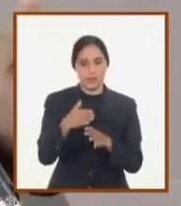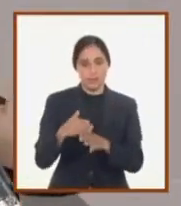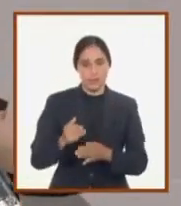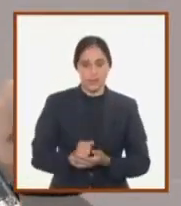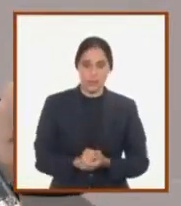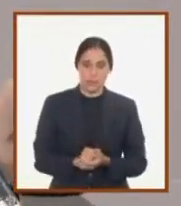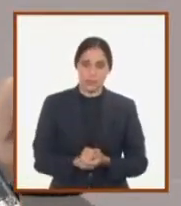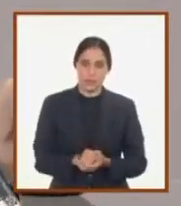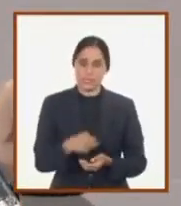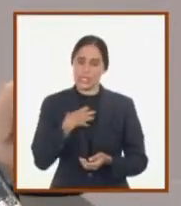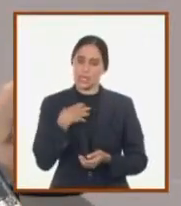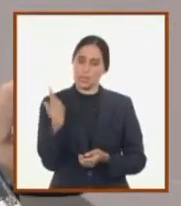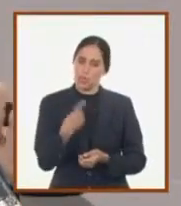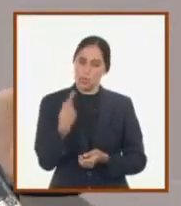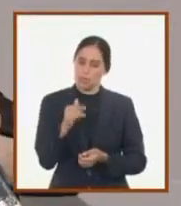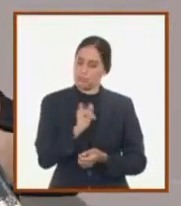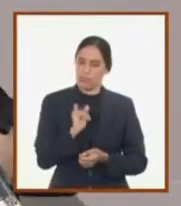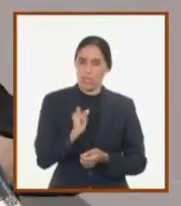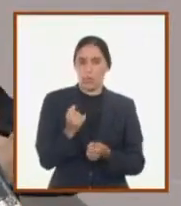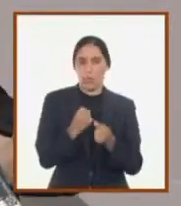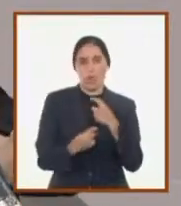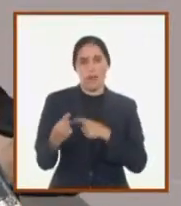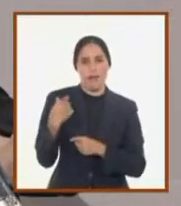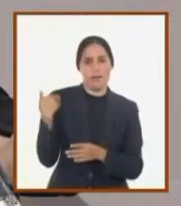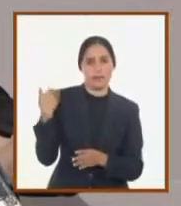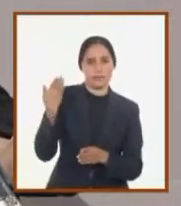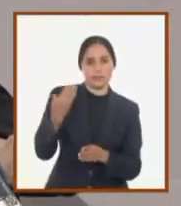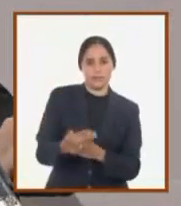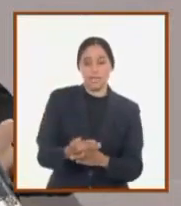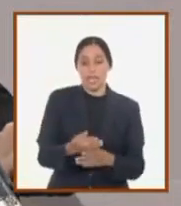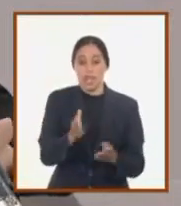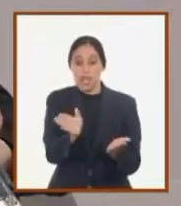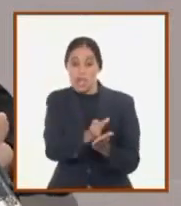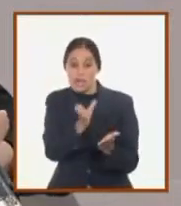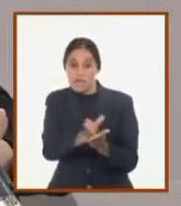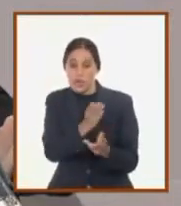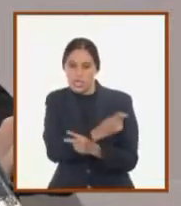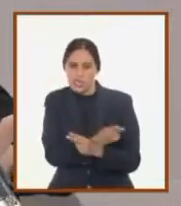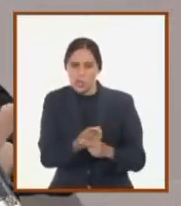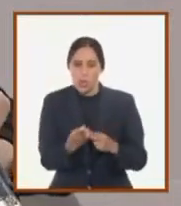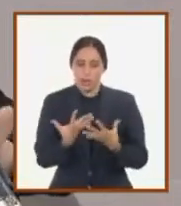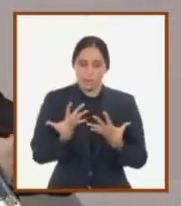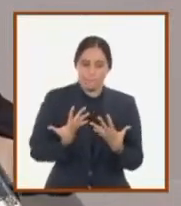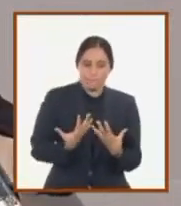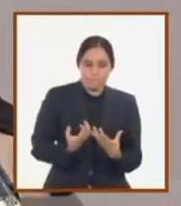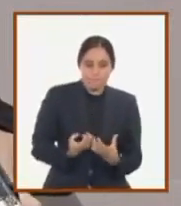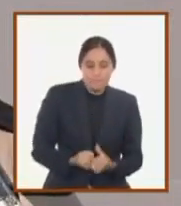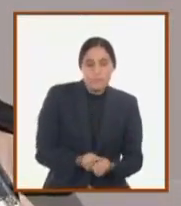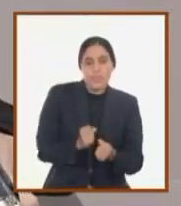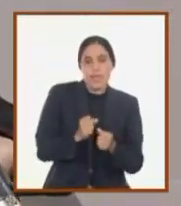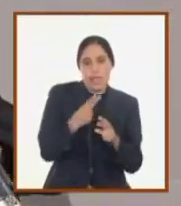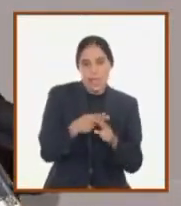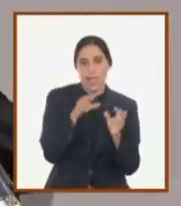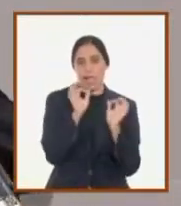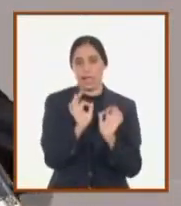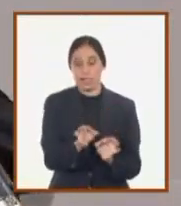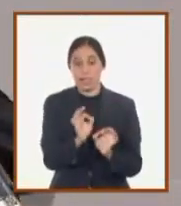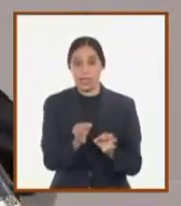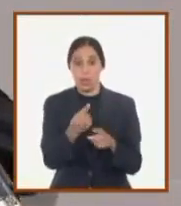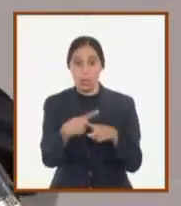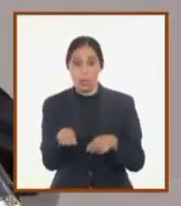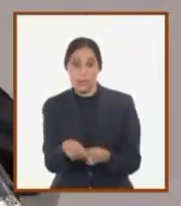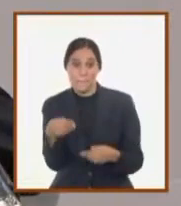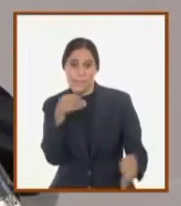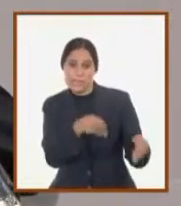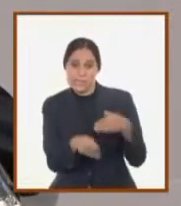tenemos libros también que de aquel momento está la historia maxol verá la edición anotada que participó Guillermo